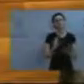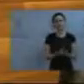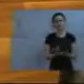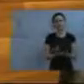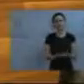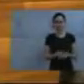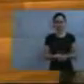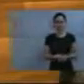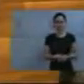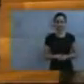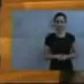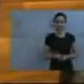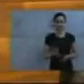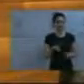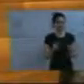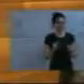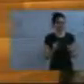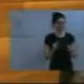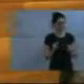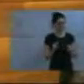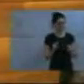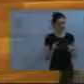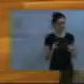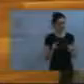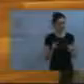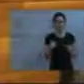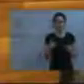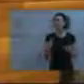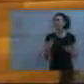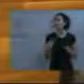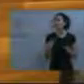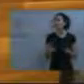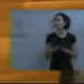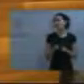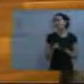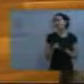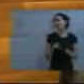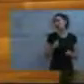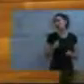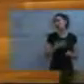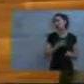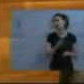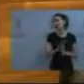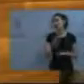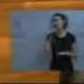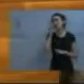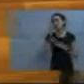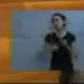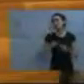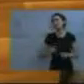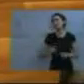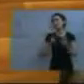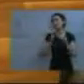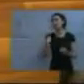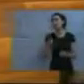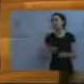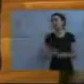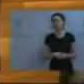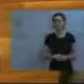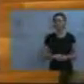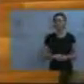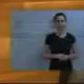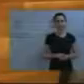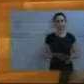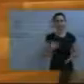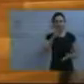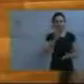y cuantioso. Señoría, le ruego vaya concluyendo. Concluyo. Le pido la misma benevolencia que con la consejera de Fomento, señor presidente. Yo no sé